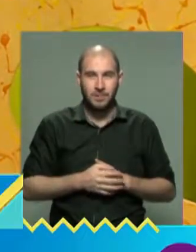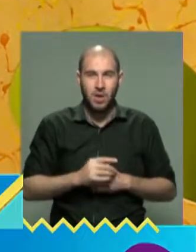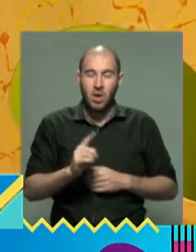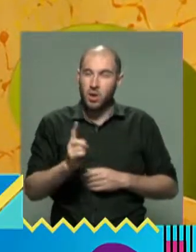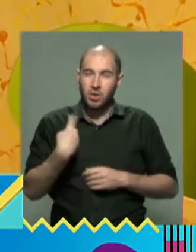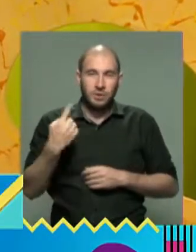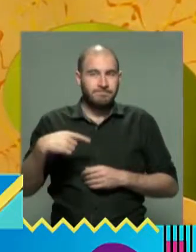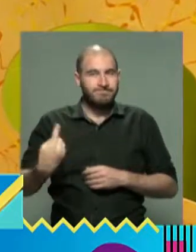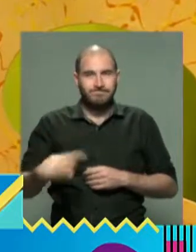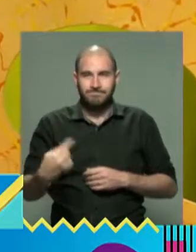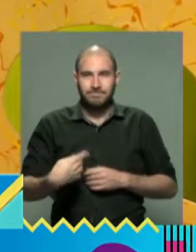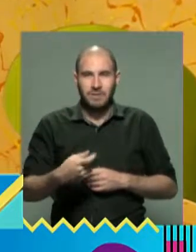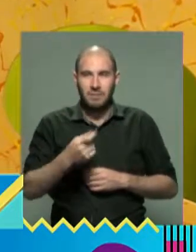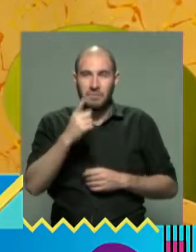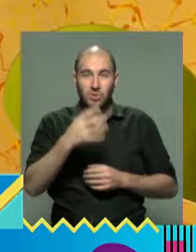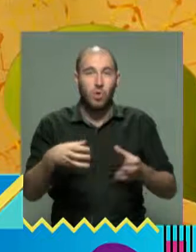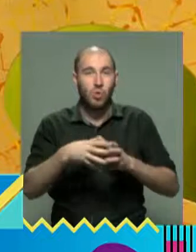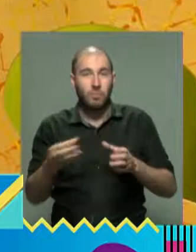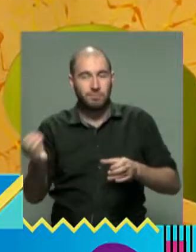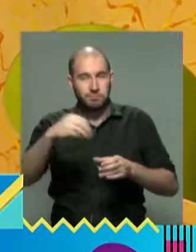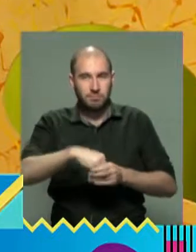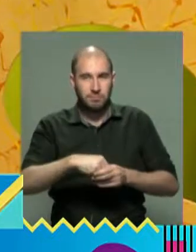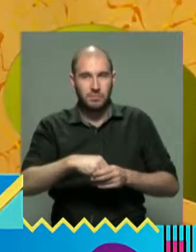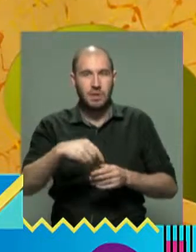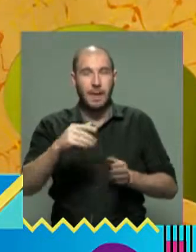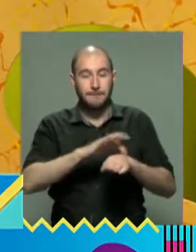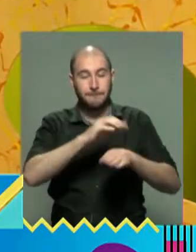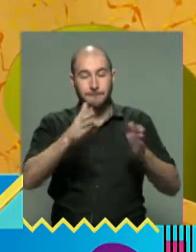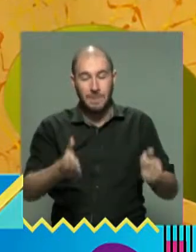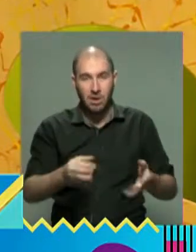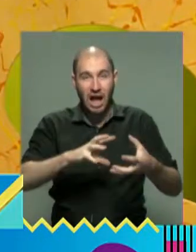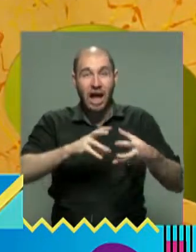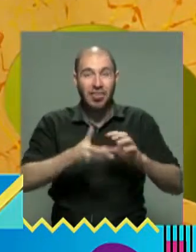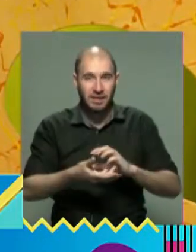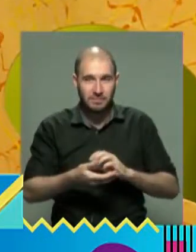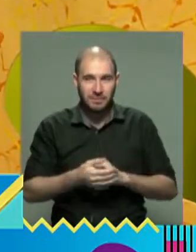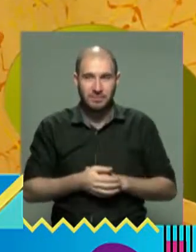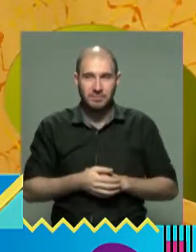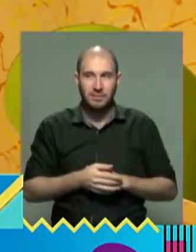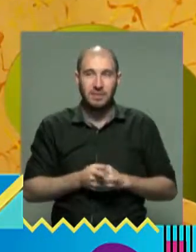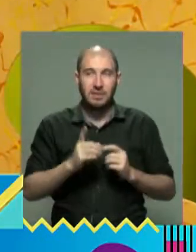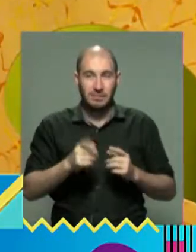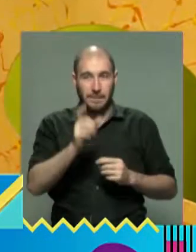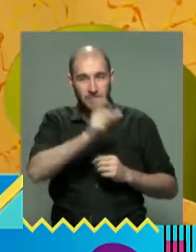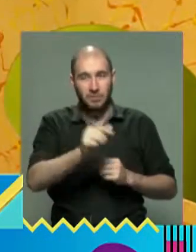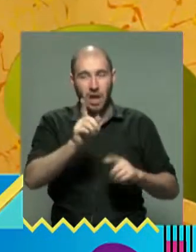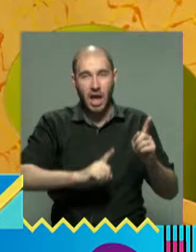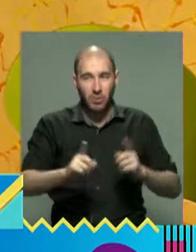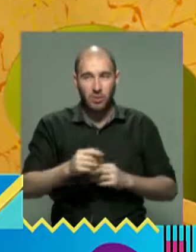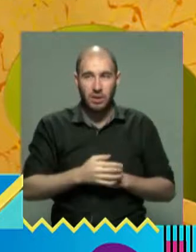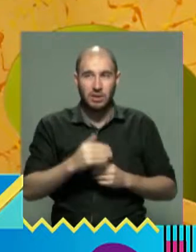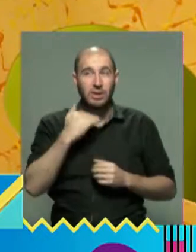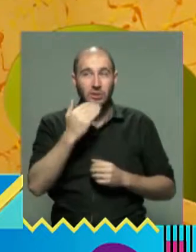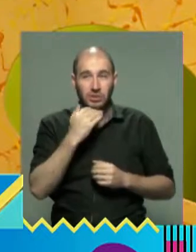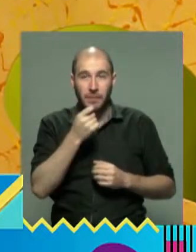Nosotros siempre, cuando se acerca alguien al grupo, hay todo un periodo de adaptación para saber. Inclusive se ha acercado gente que no sabía